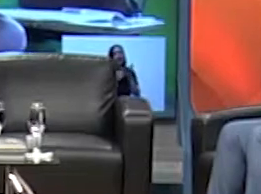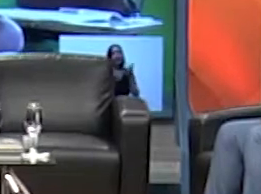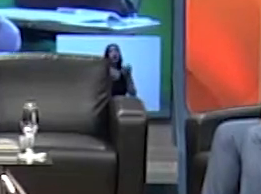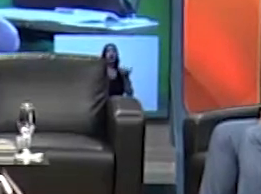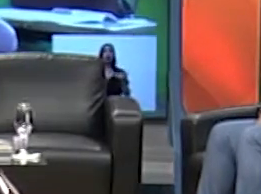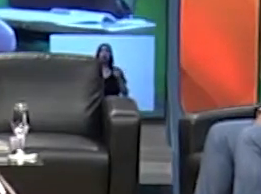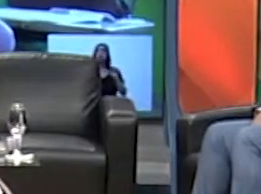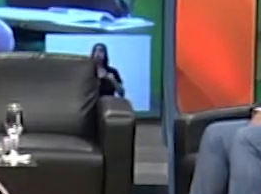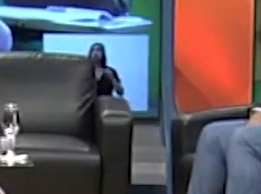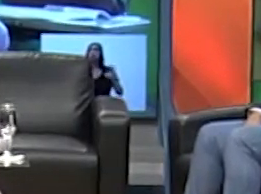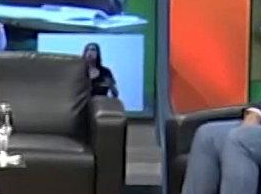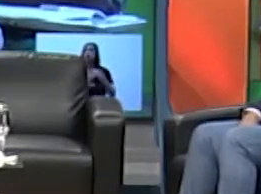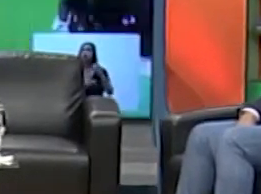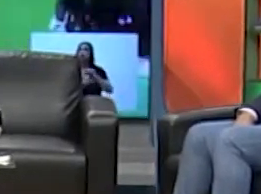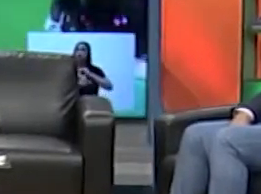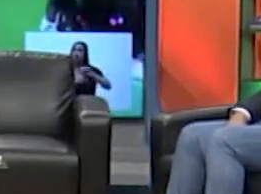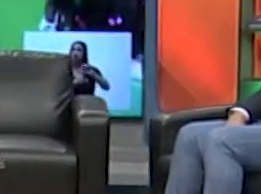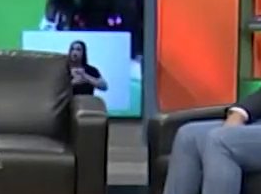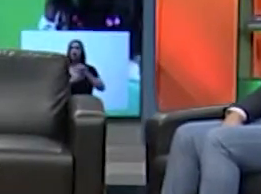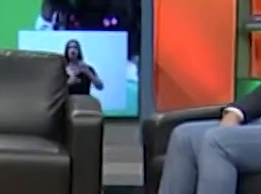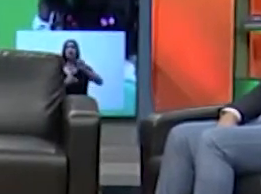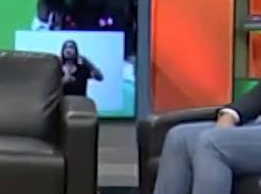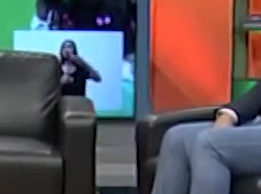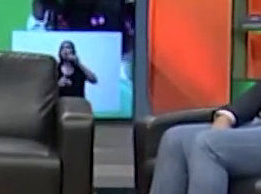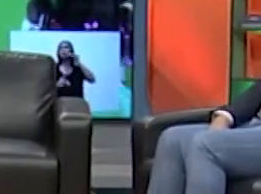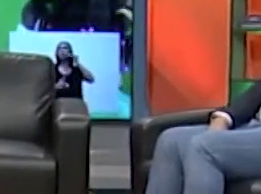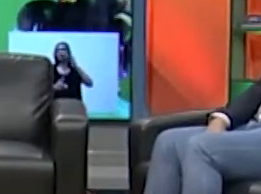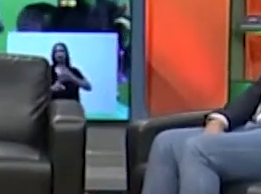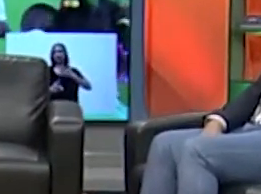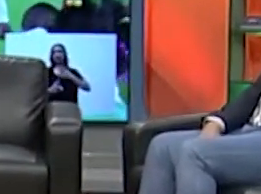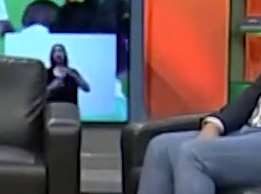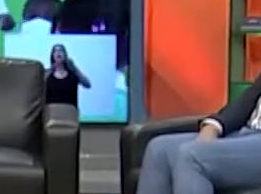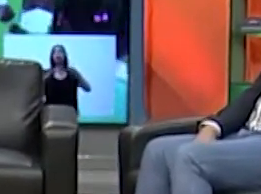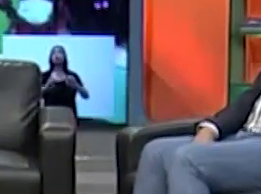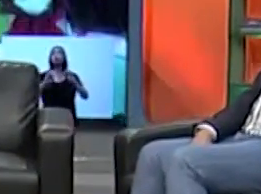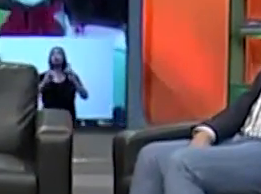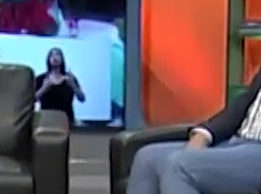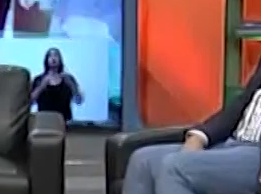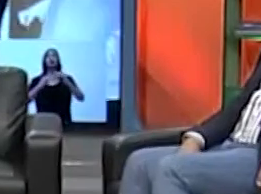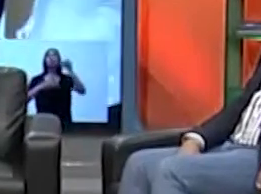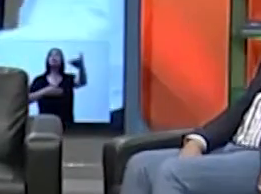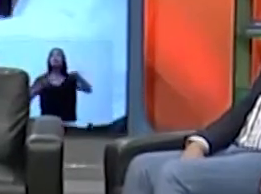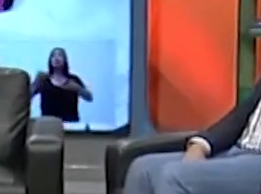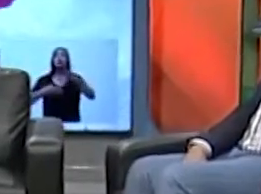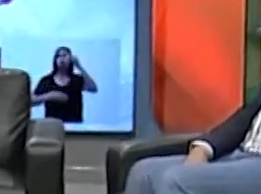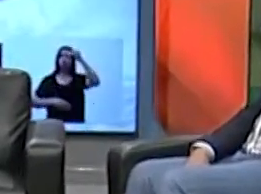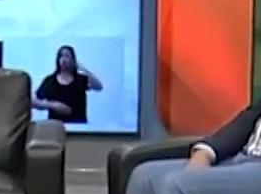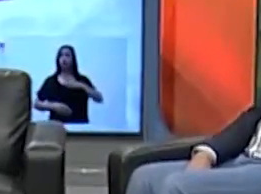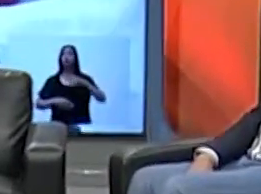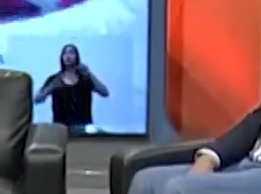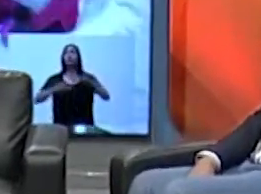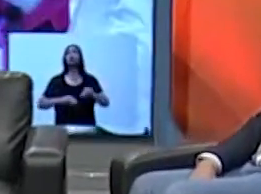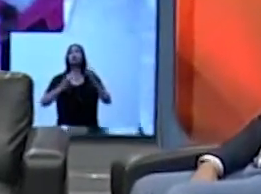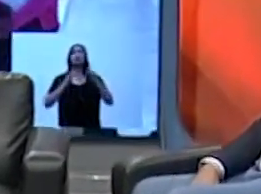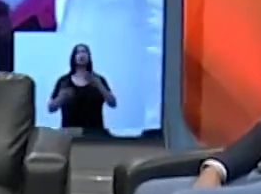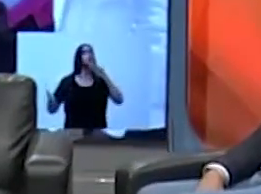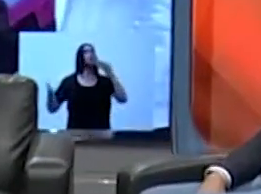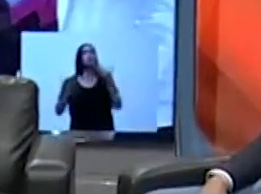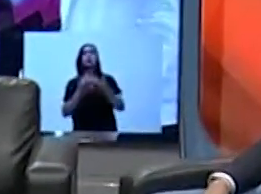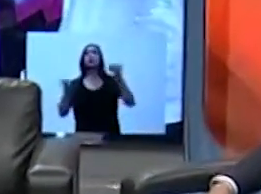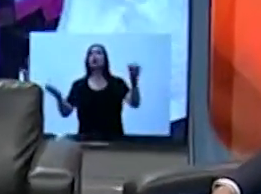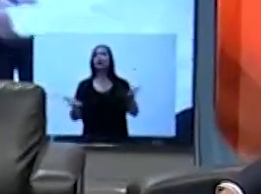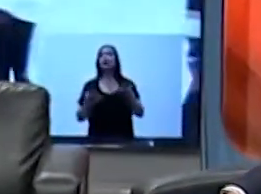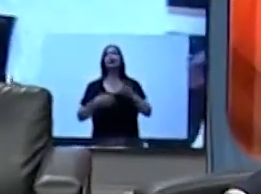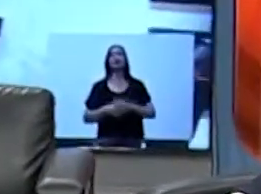en estas dos, y entonces ahí empiezan a pensar, a analizar, a utilizar lo que ya ellos han aprendido, sí, y obviamente a